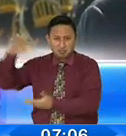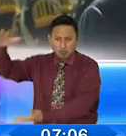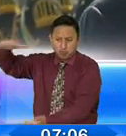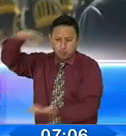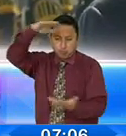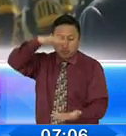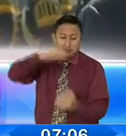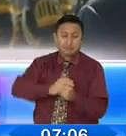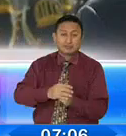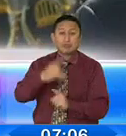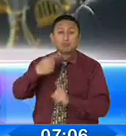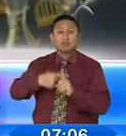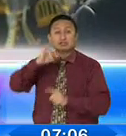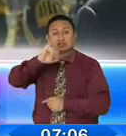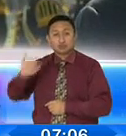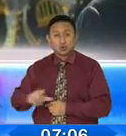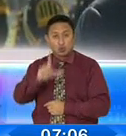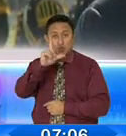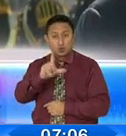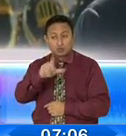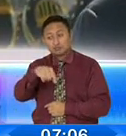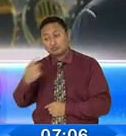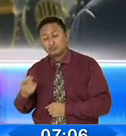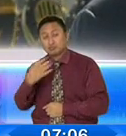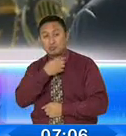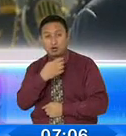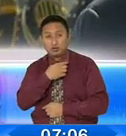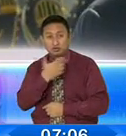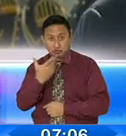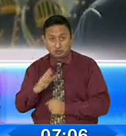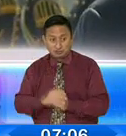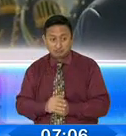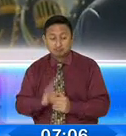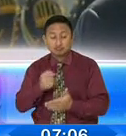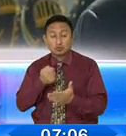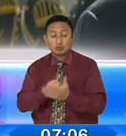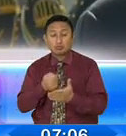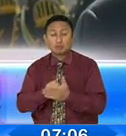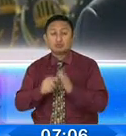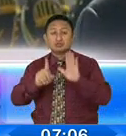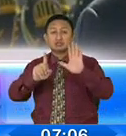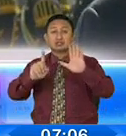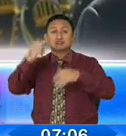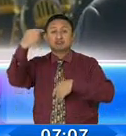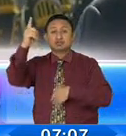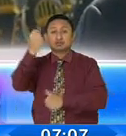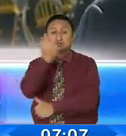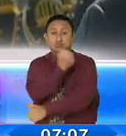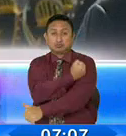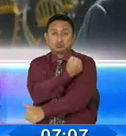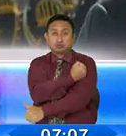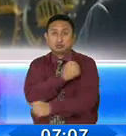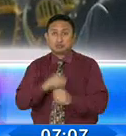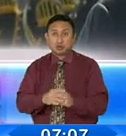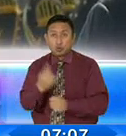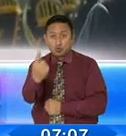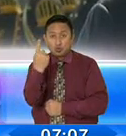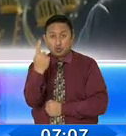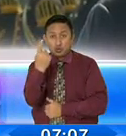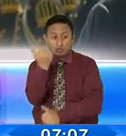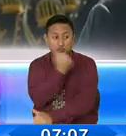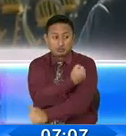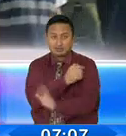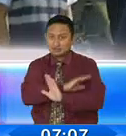de julio y otra en el mes de agosto. Hemos adquirido 6 millones de dosis de una sola dosis para